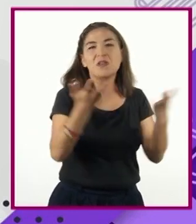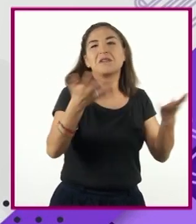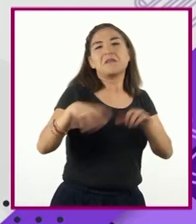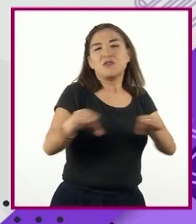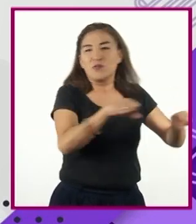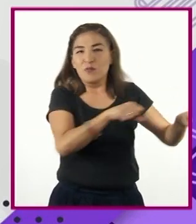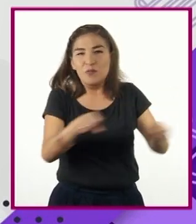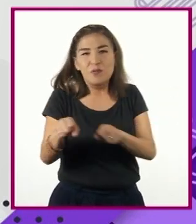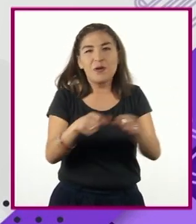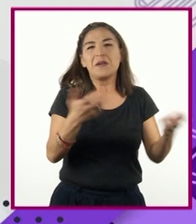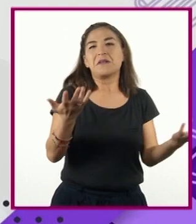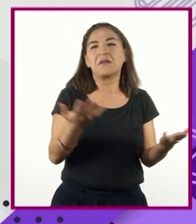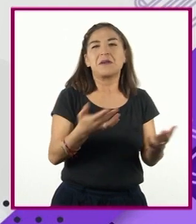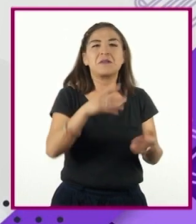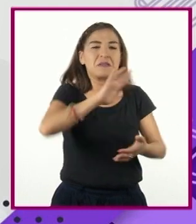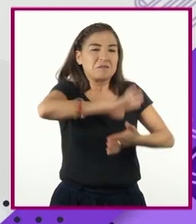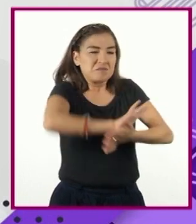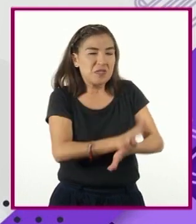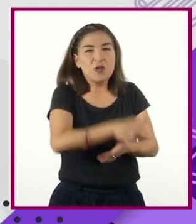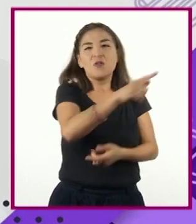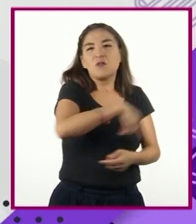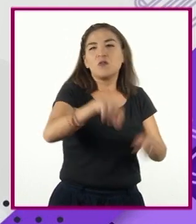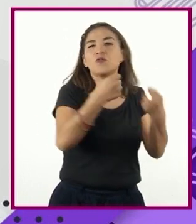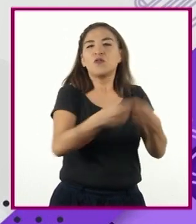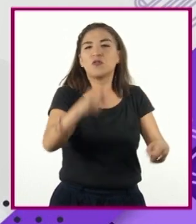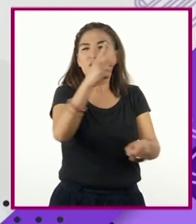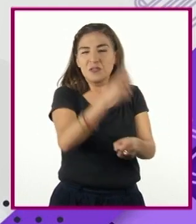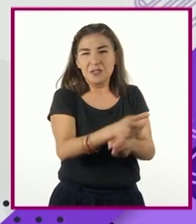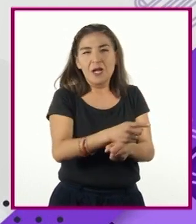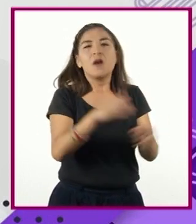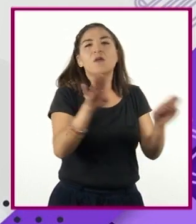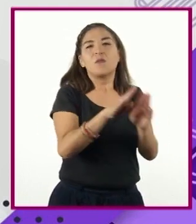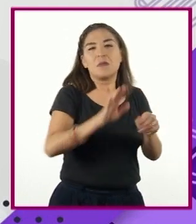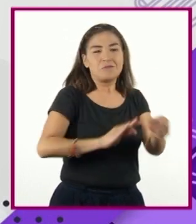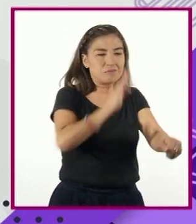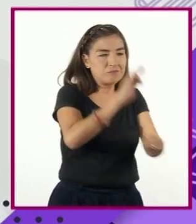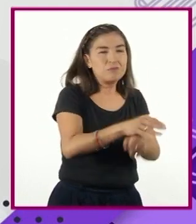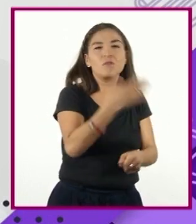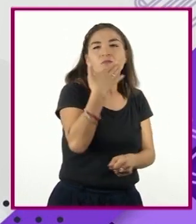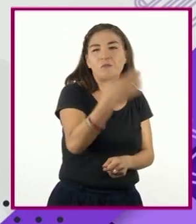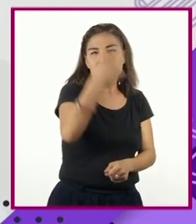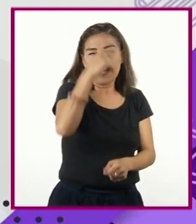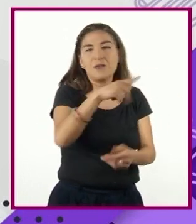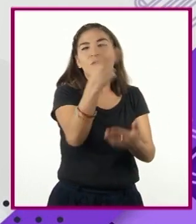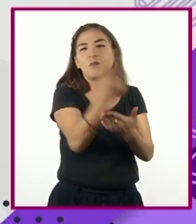naturales, marginados socialmente, favoreciendo su acceso